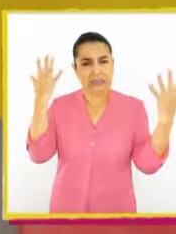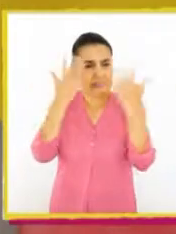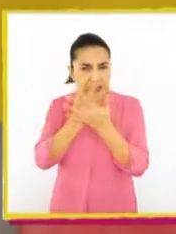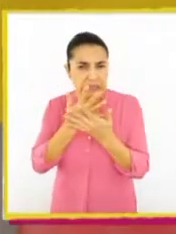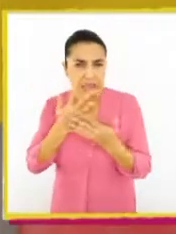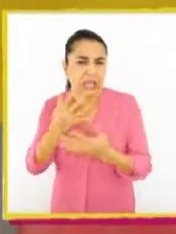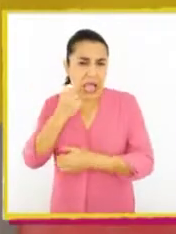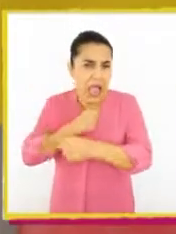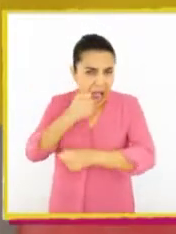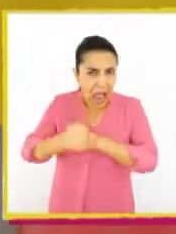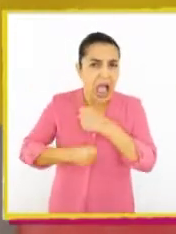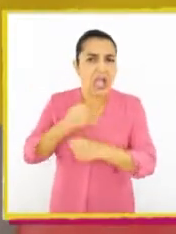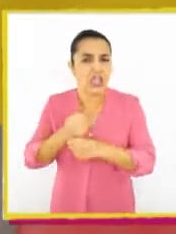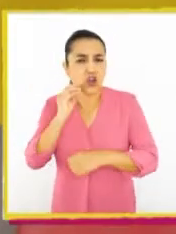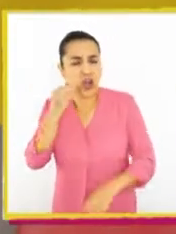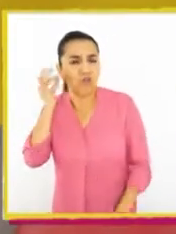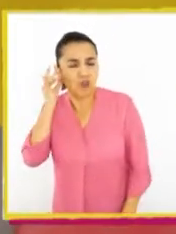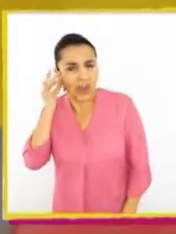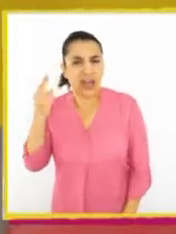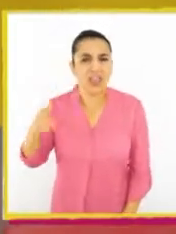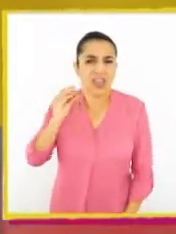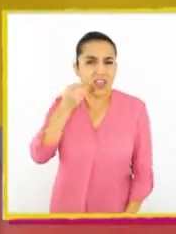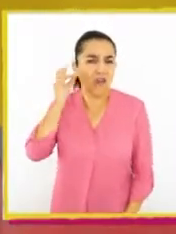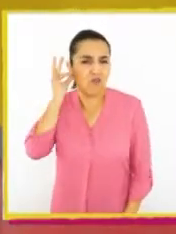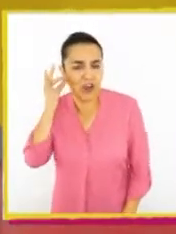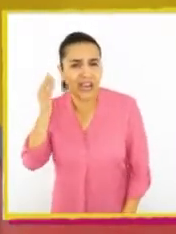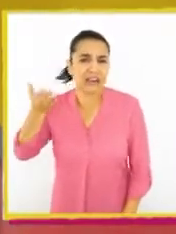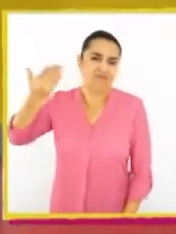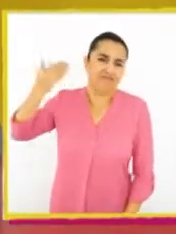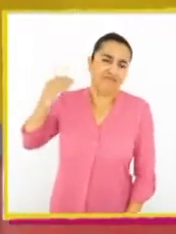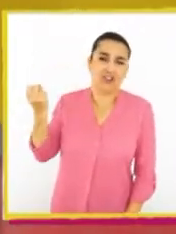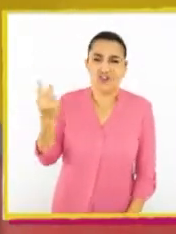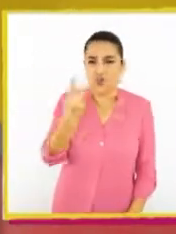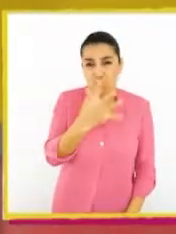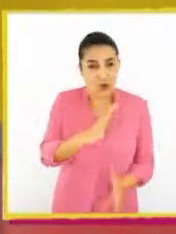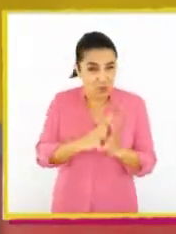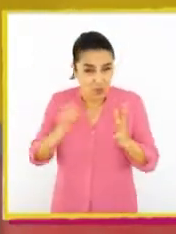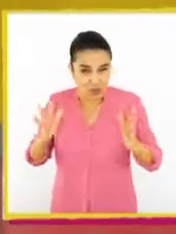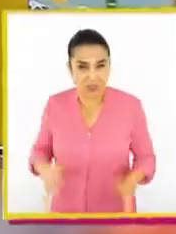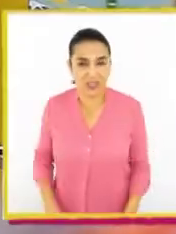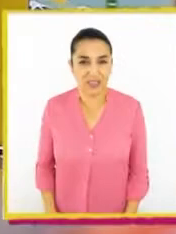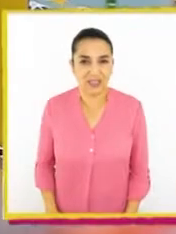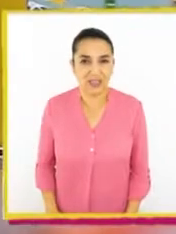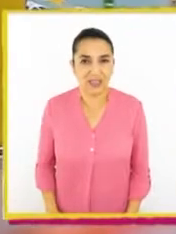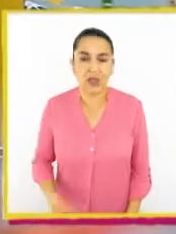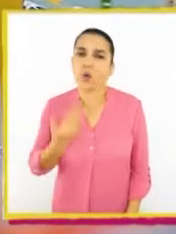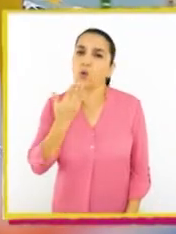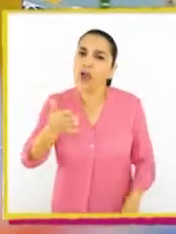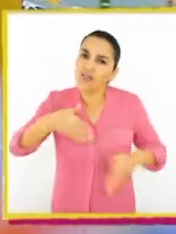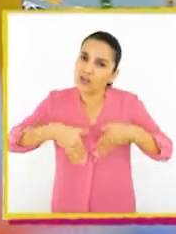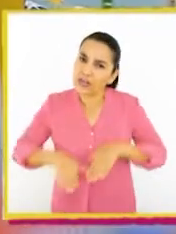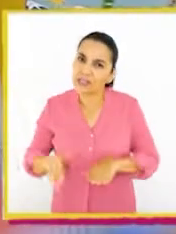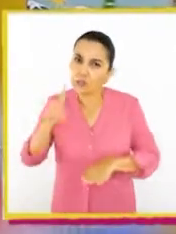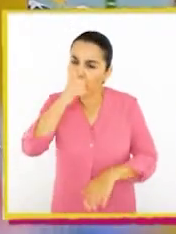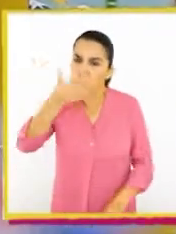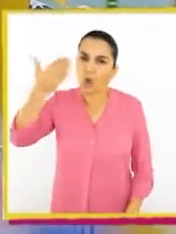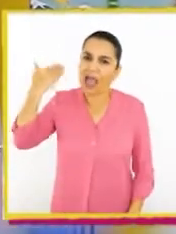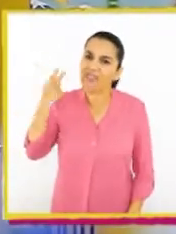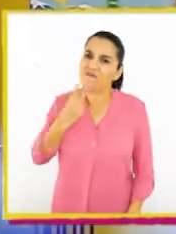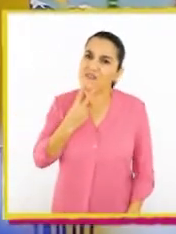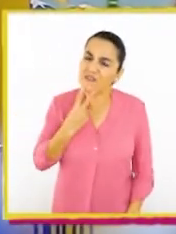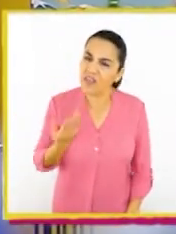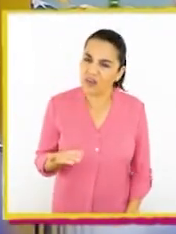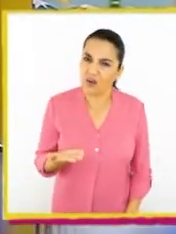Ahí estoy un poco complicada con esto de los años, con abuela, bisabuela, son muchos números. ¿Cuándo nacieron? ¿En qué